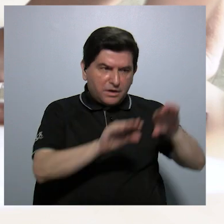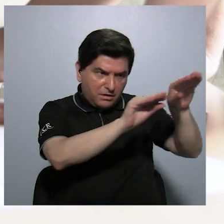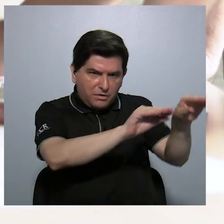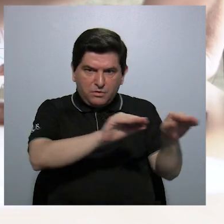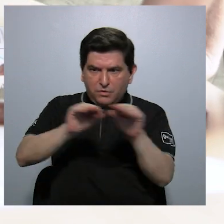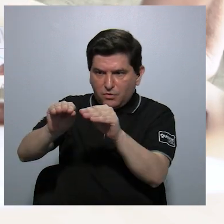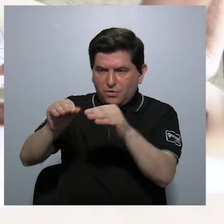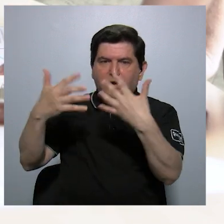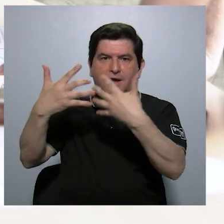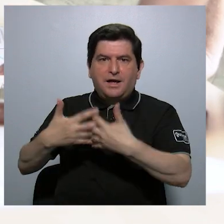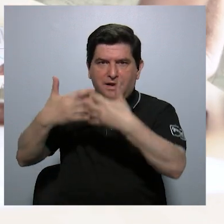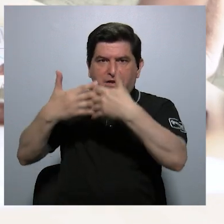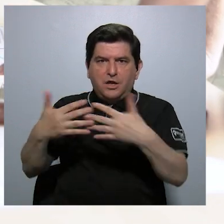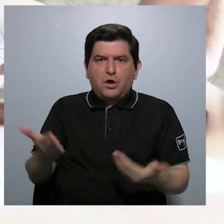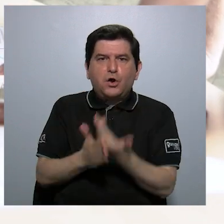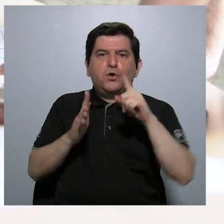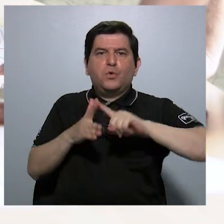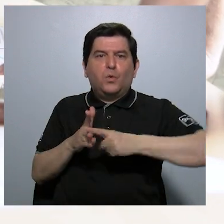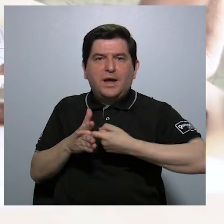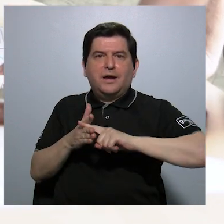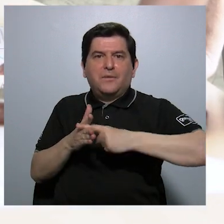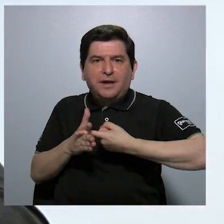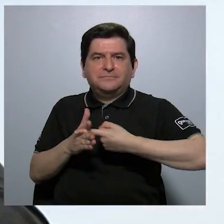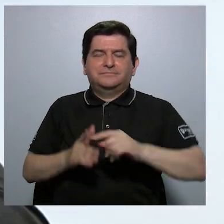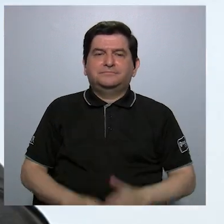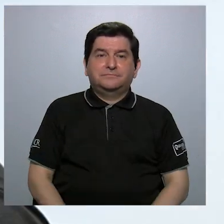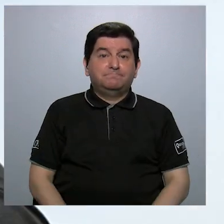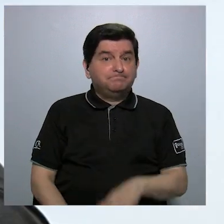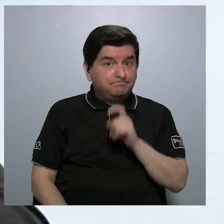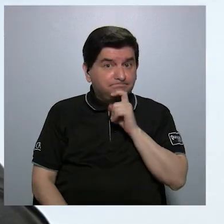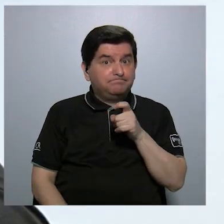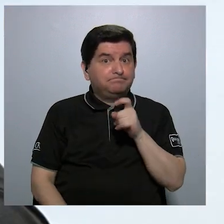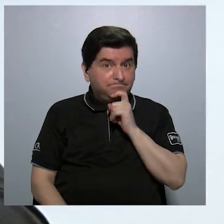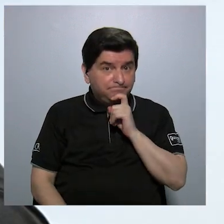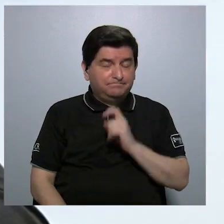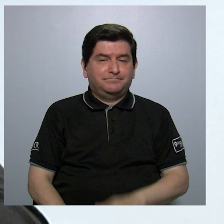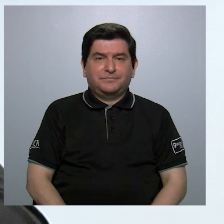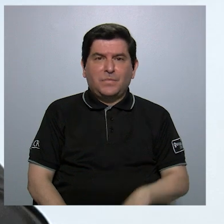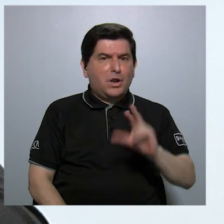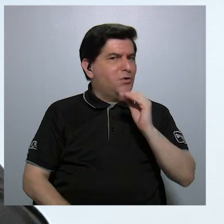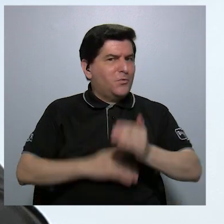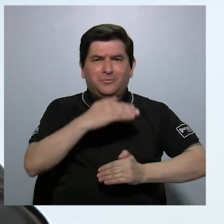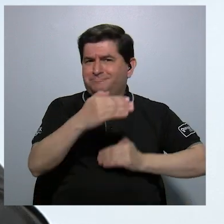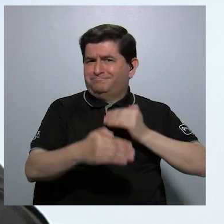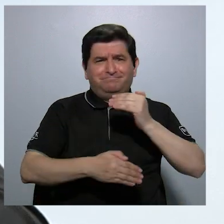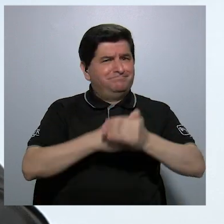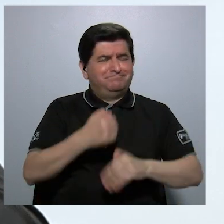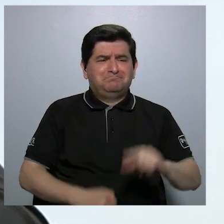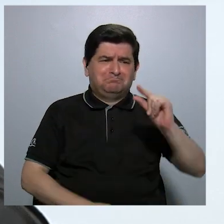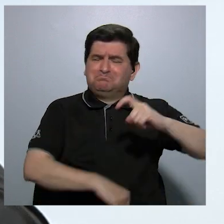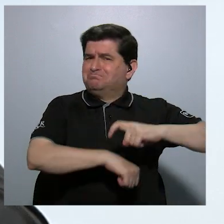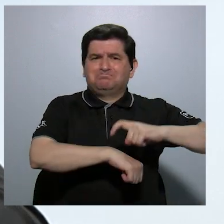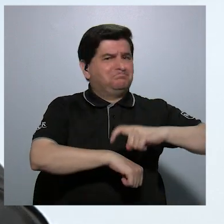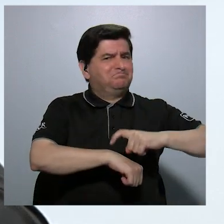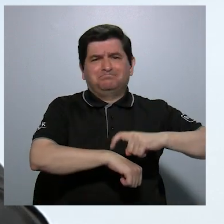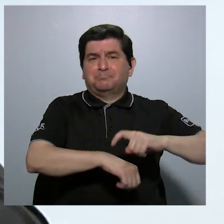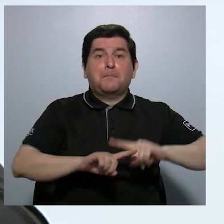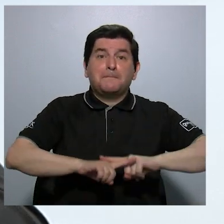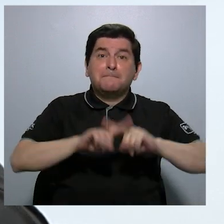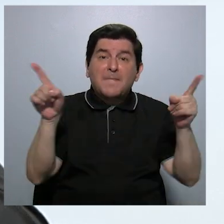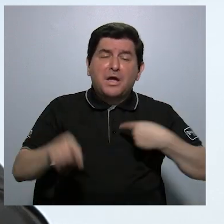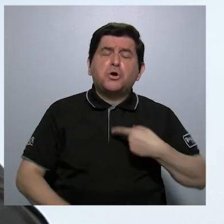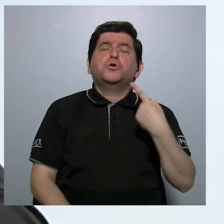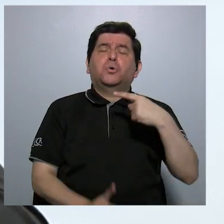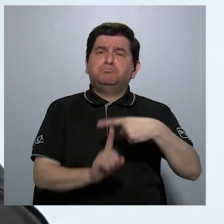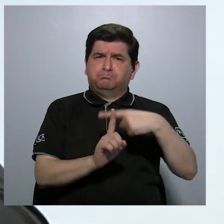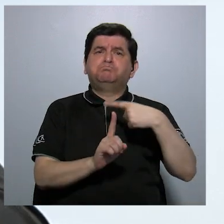transferirlo a la industria con nuevas herramientas. Va a costar, no va a ser un proceso a corto plazo, pero